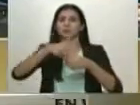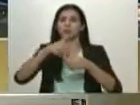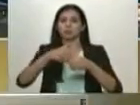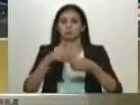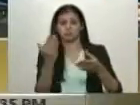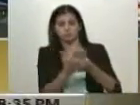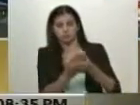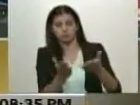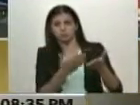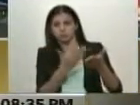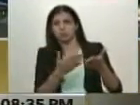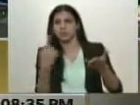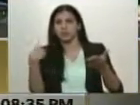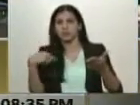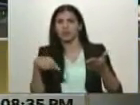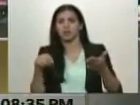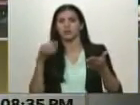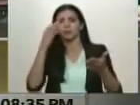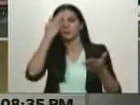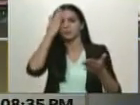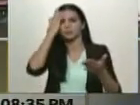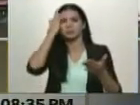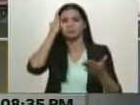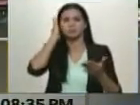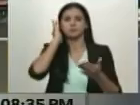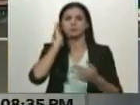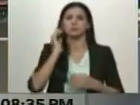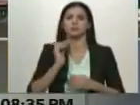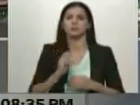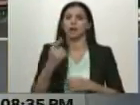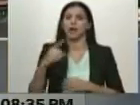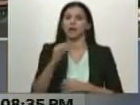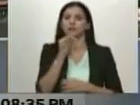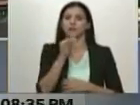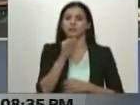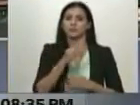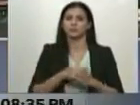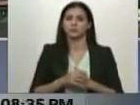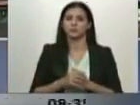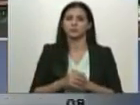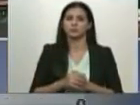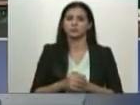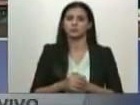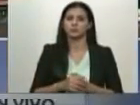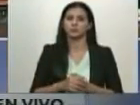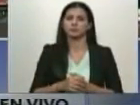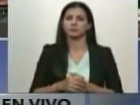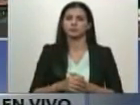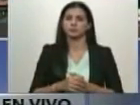carpetas que manejamos con la información que quiero trasladar. Aquí tengo,